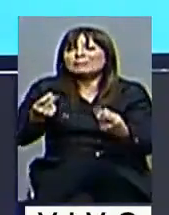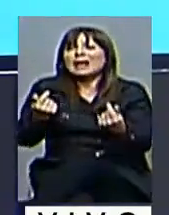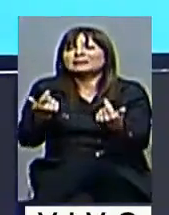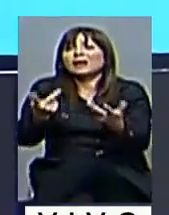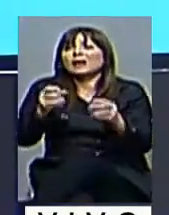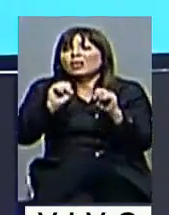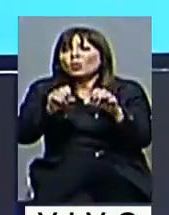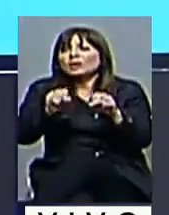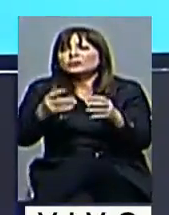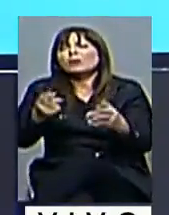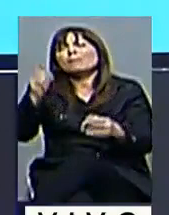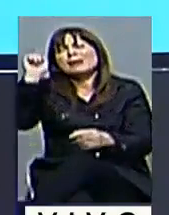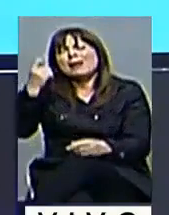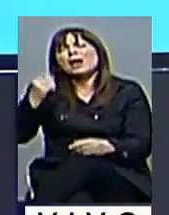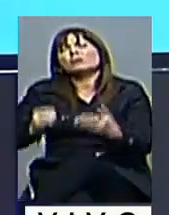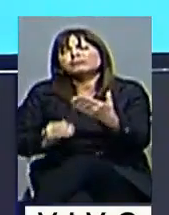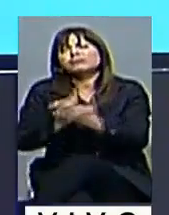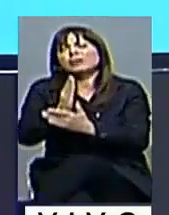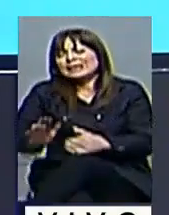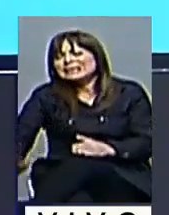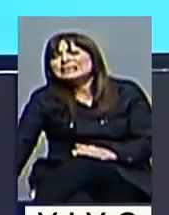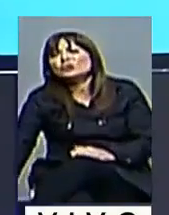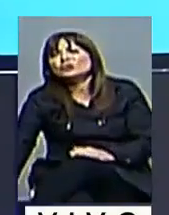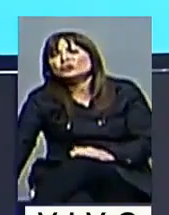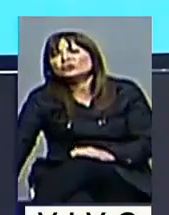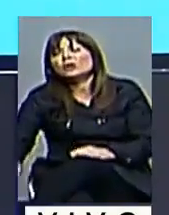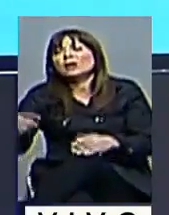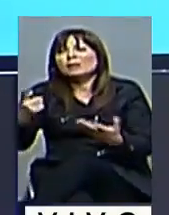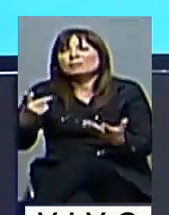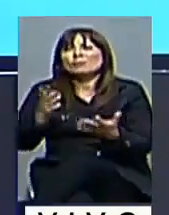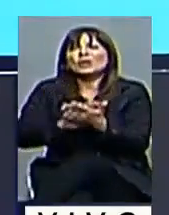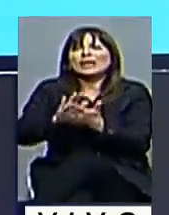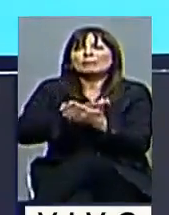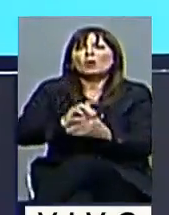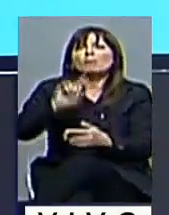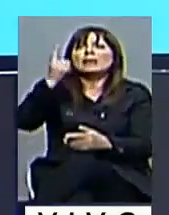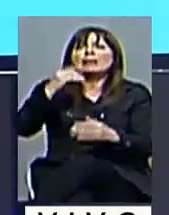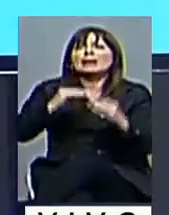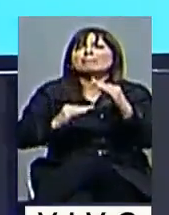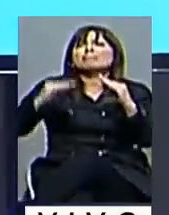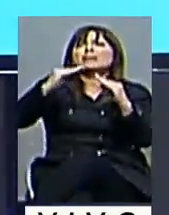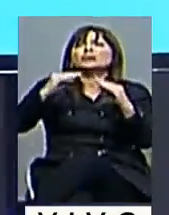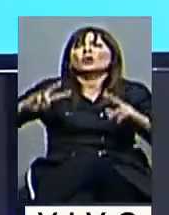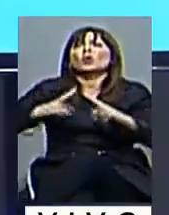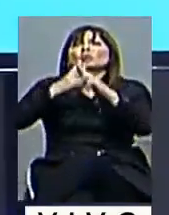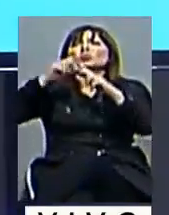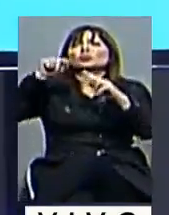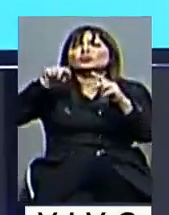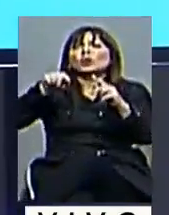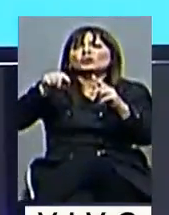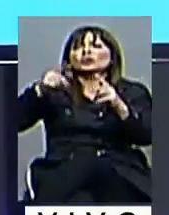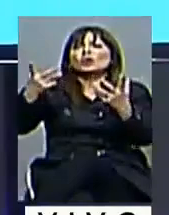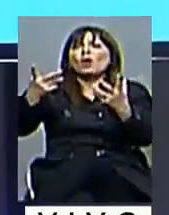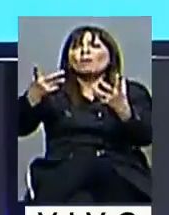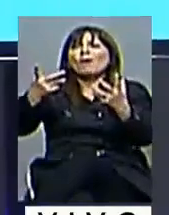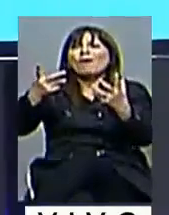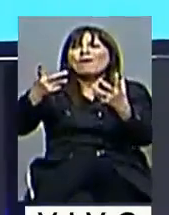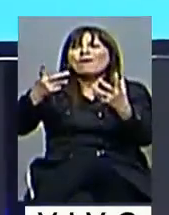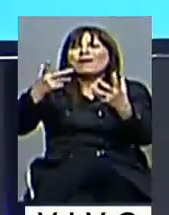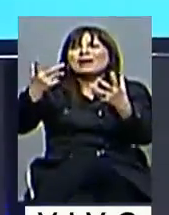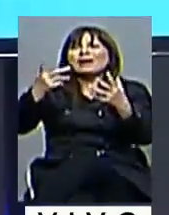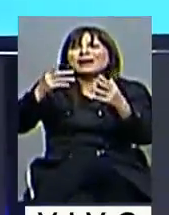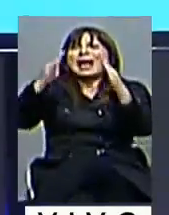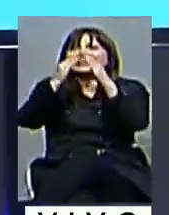mismo que construir el quinto piso de la casa antes de haber hecho el primero. Te va a fallar y solamente va a llegar a la universidad la gente que viene con un